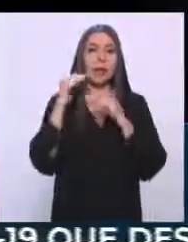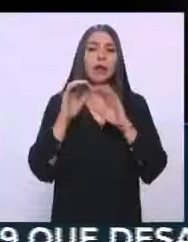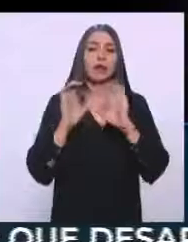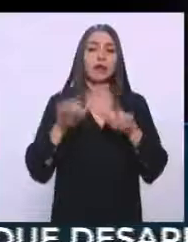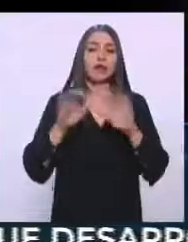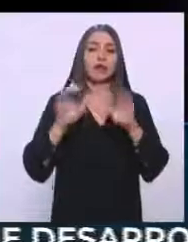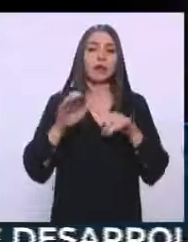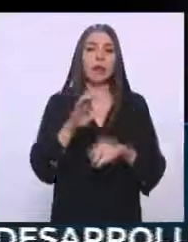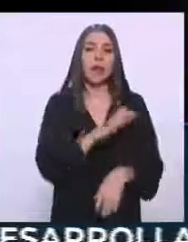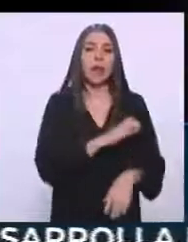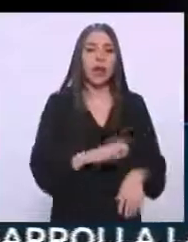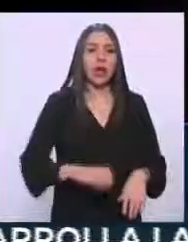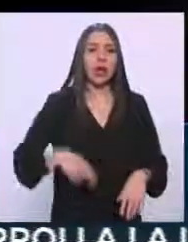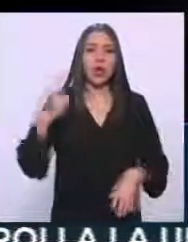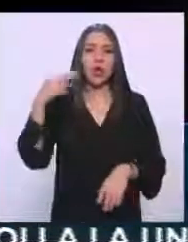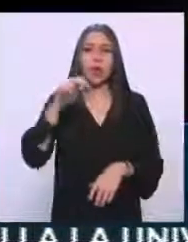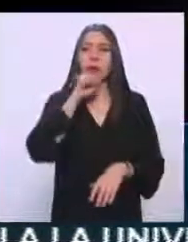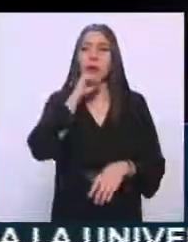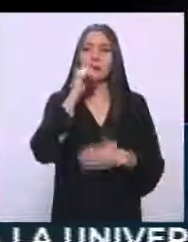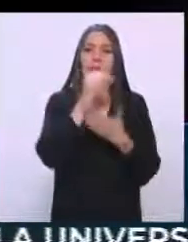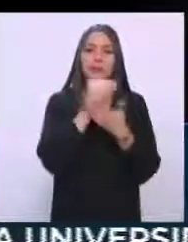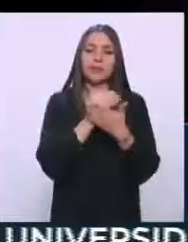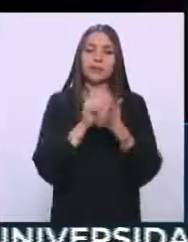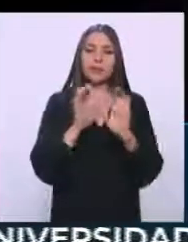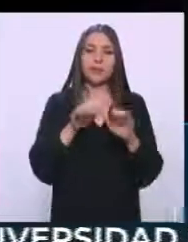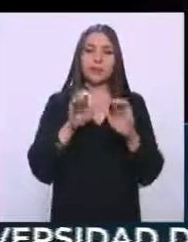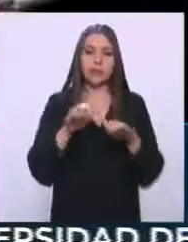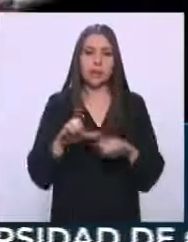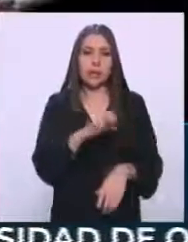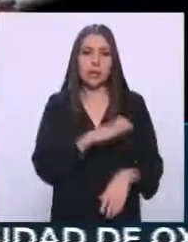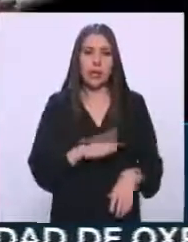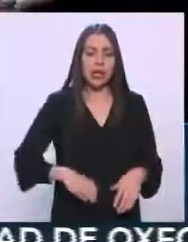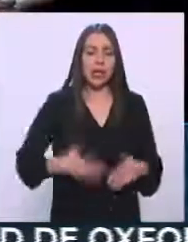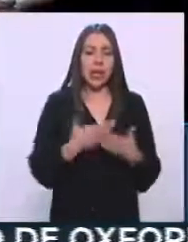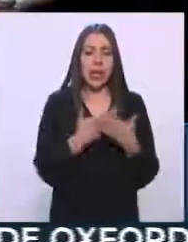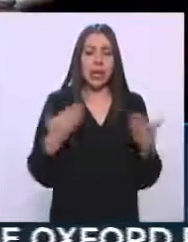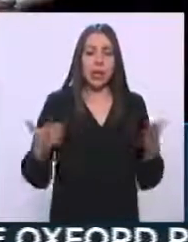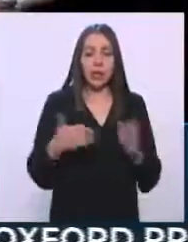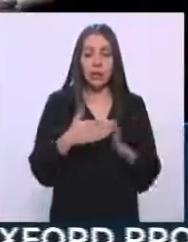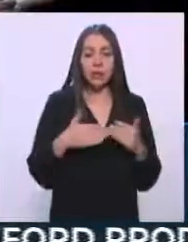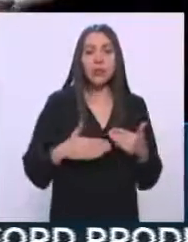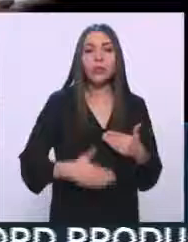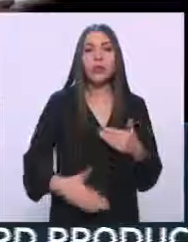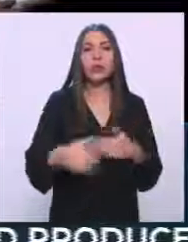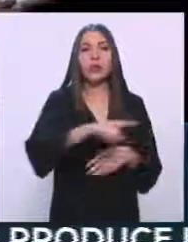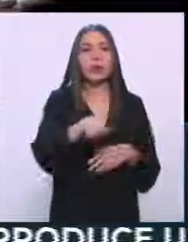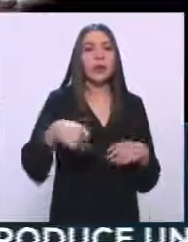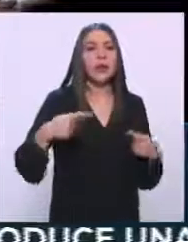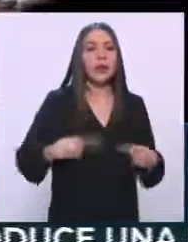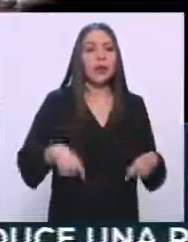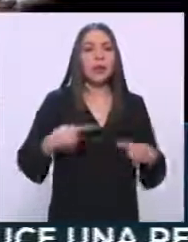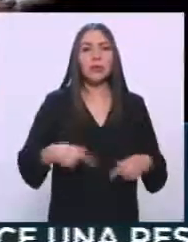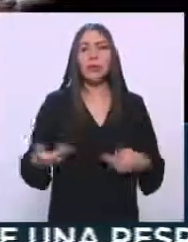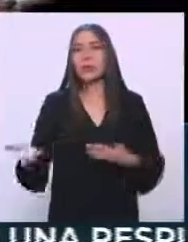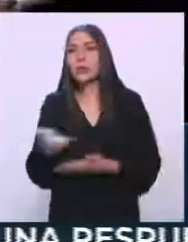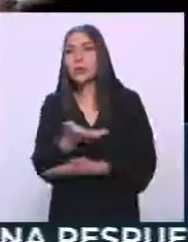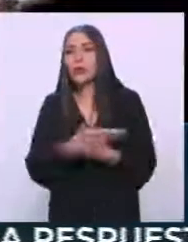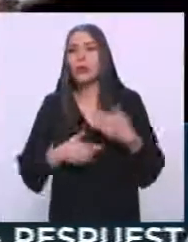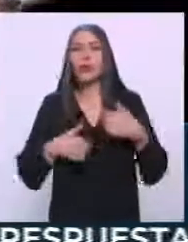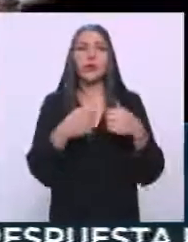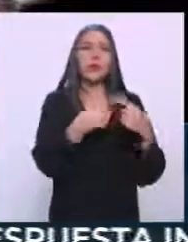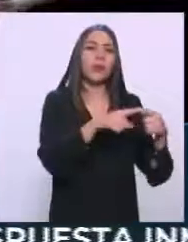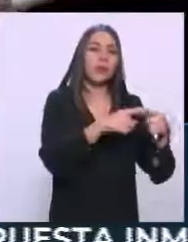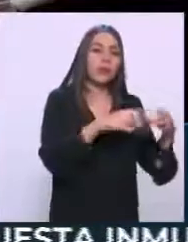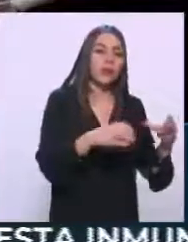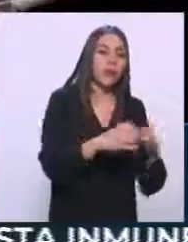listas, y lo que se comienza a vivir a partir de hoy día es justamente ese proceso de encuentro ciudadano entre organizaciones políticas